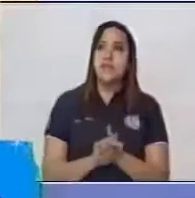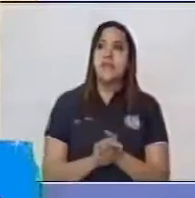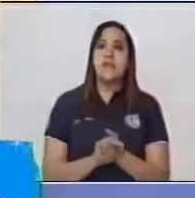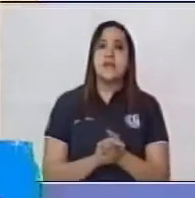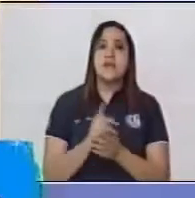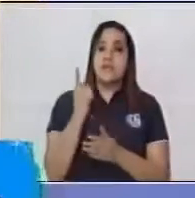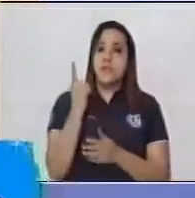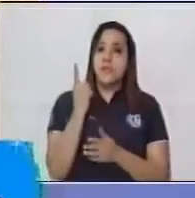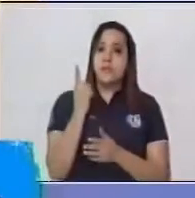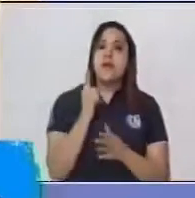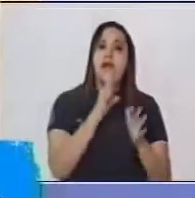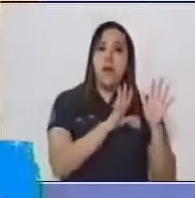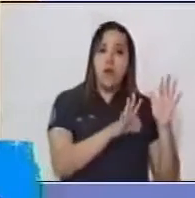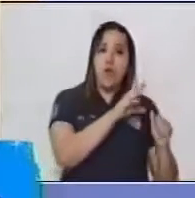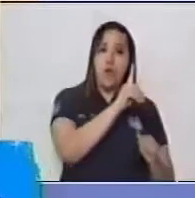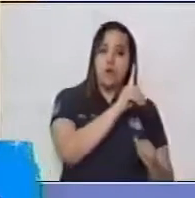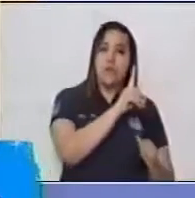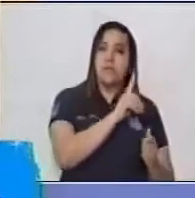11.